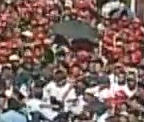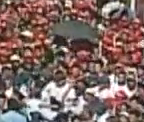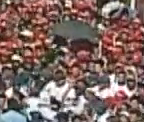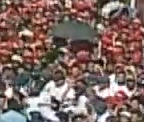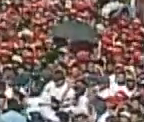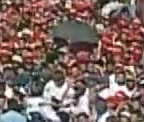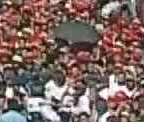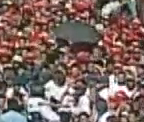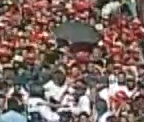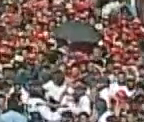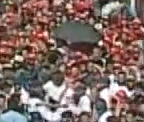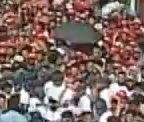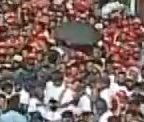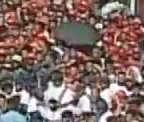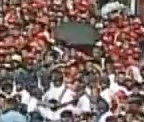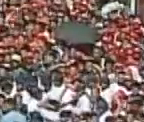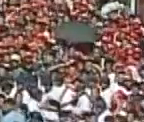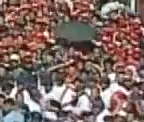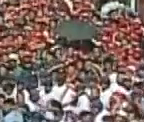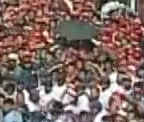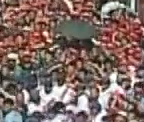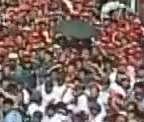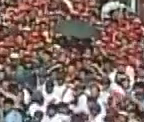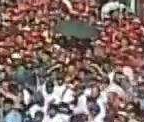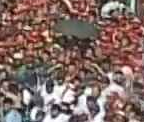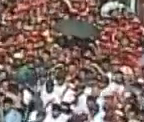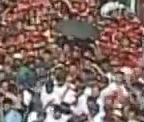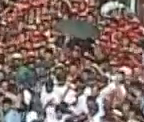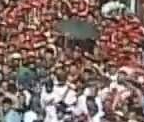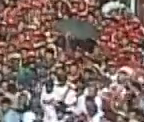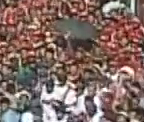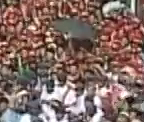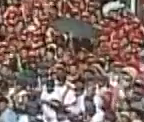y ya estaría en 2000 por todas